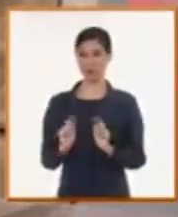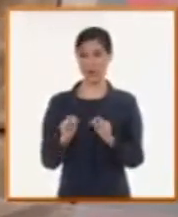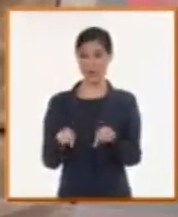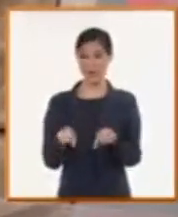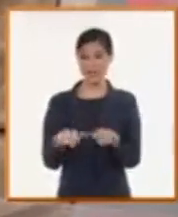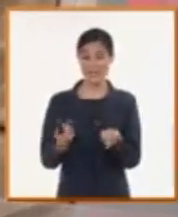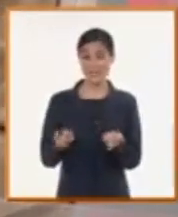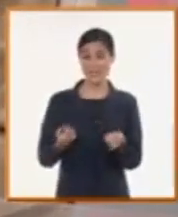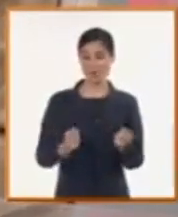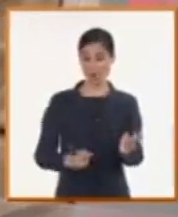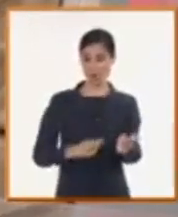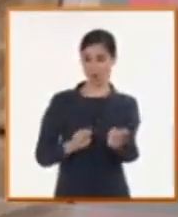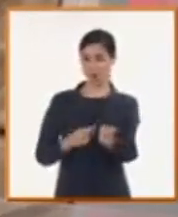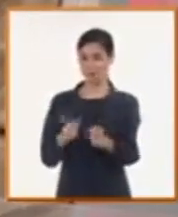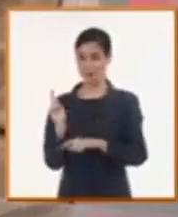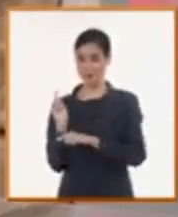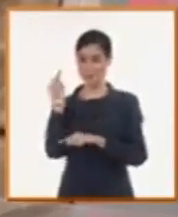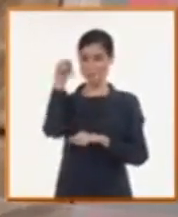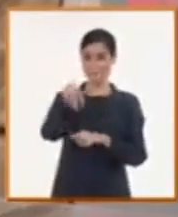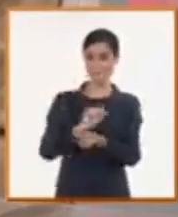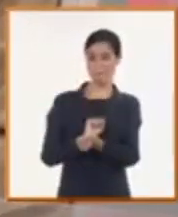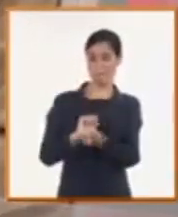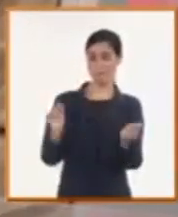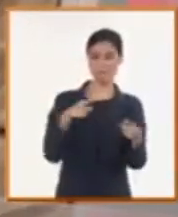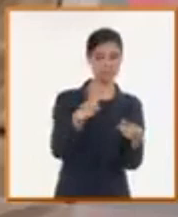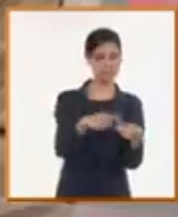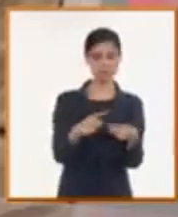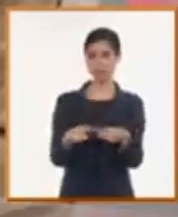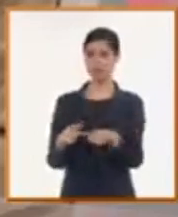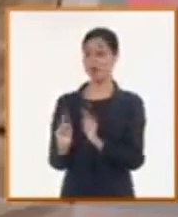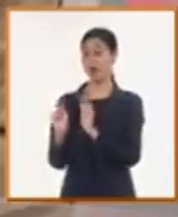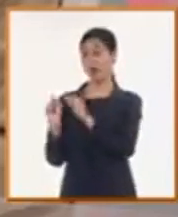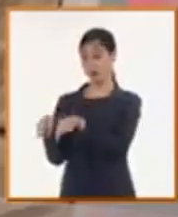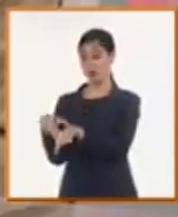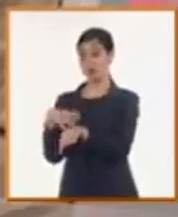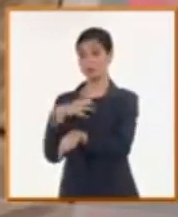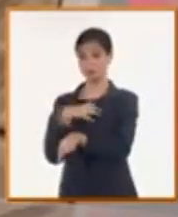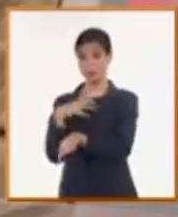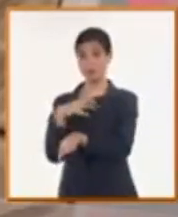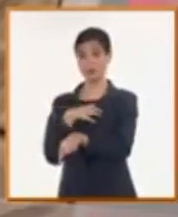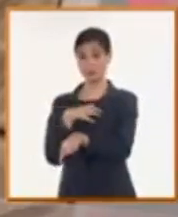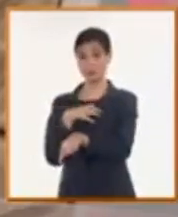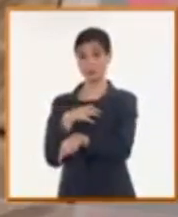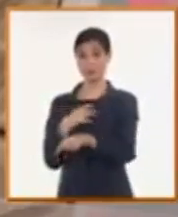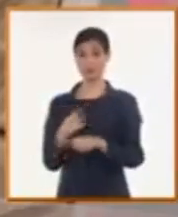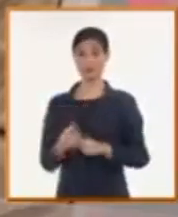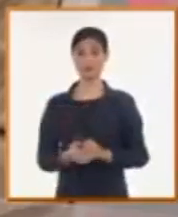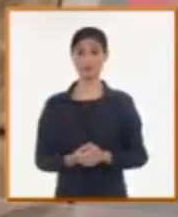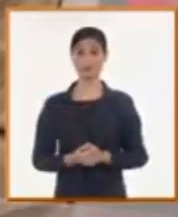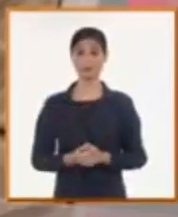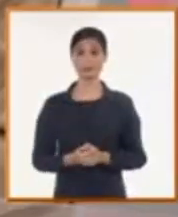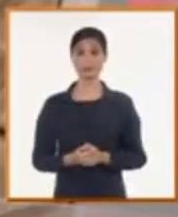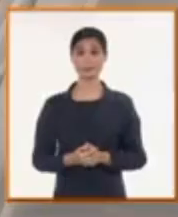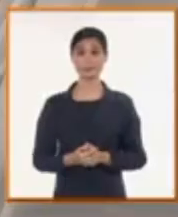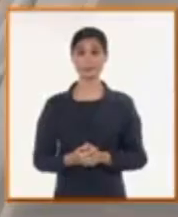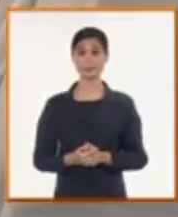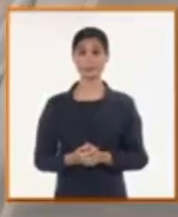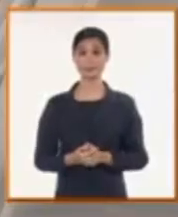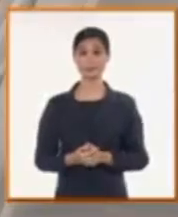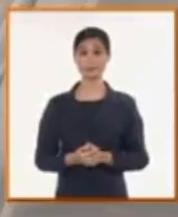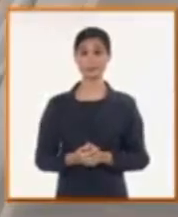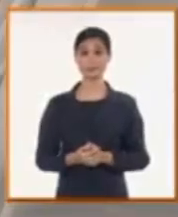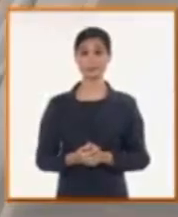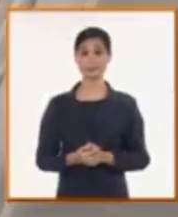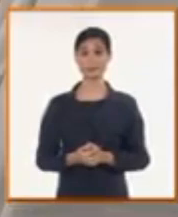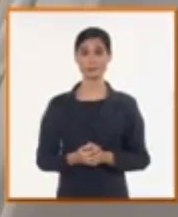que realmente el jefe siempre dijo, aquí vamos a echar la batalla final. Pero usted dice, es la